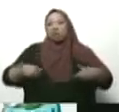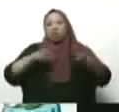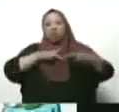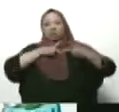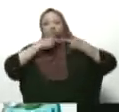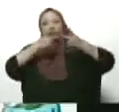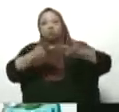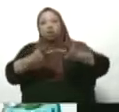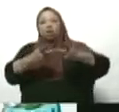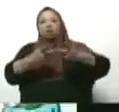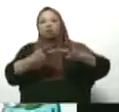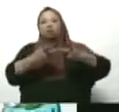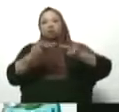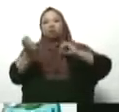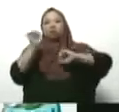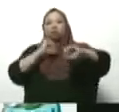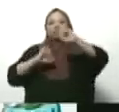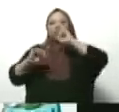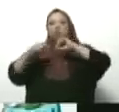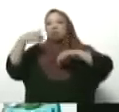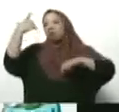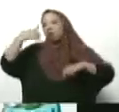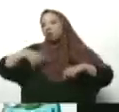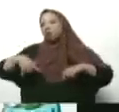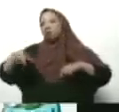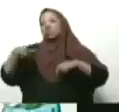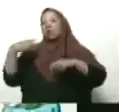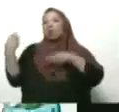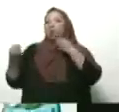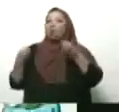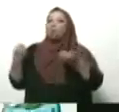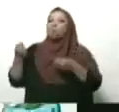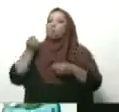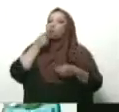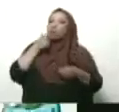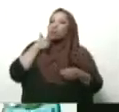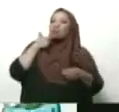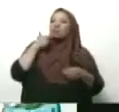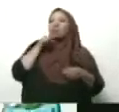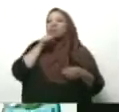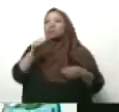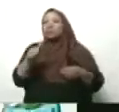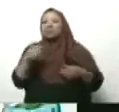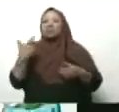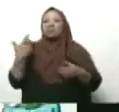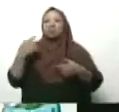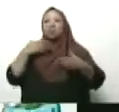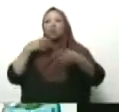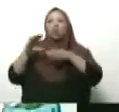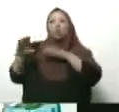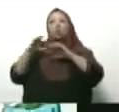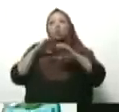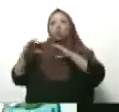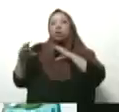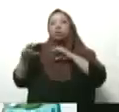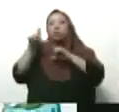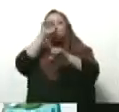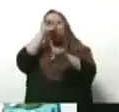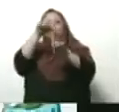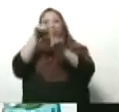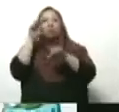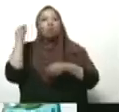persona perjudica su autoestima a su forma de comunicarse y su compromiso con las metas de la vida